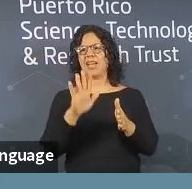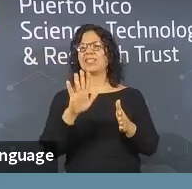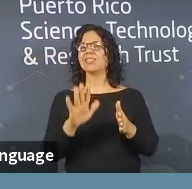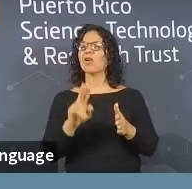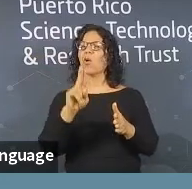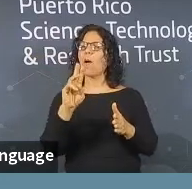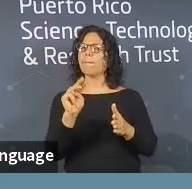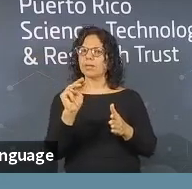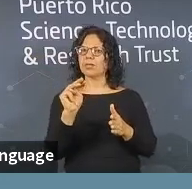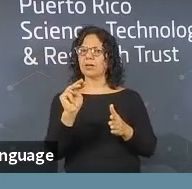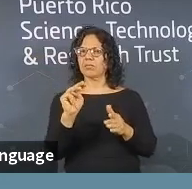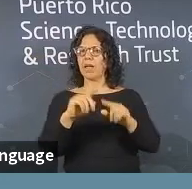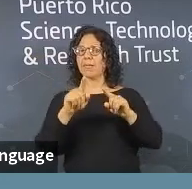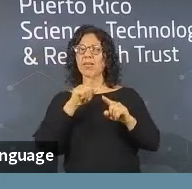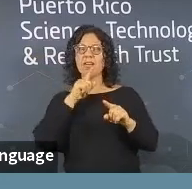en realidad